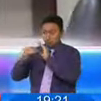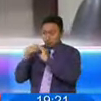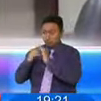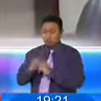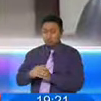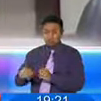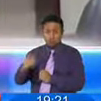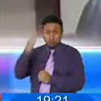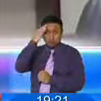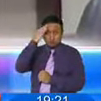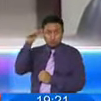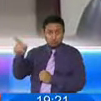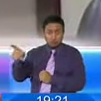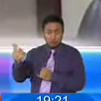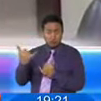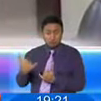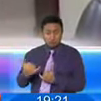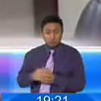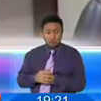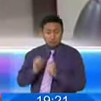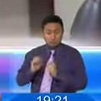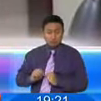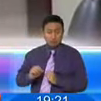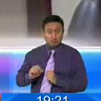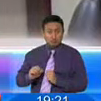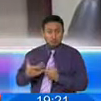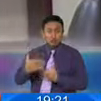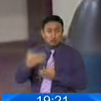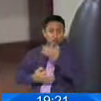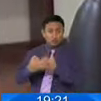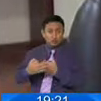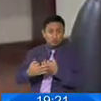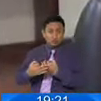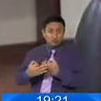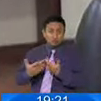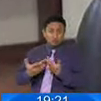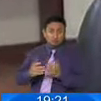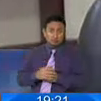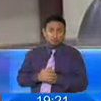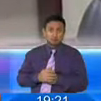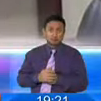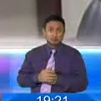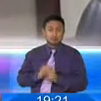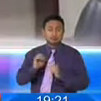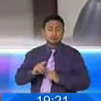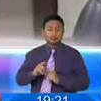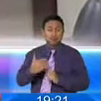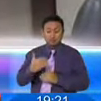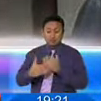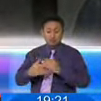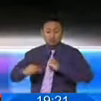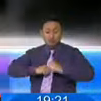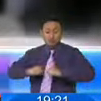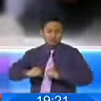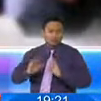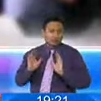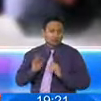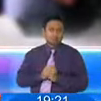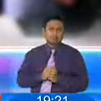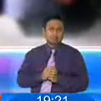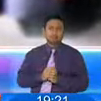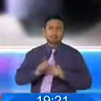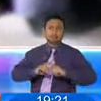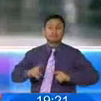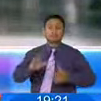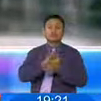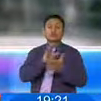que este tipo de situaciones se pueden judicializar y pues tomar las acciones que corresponden. Mientras tanto, en la